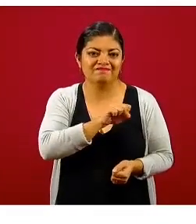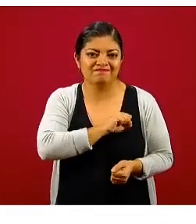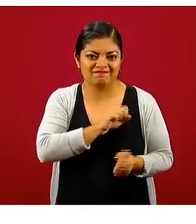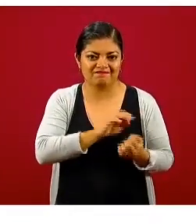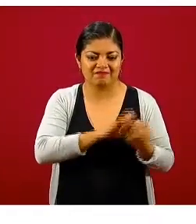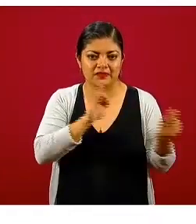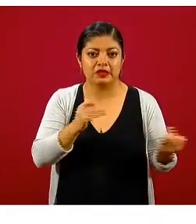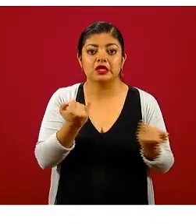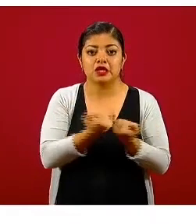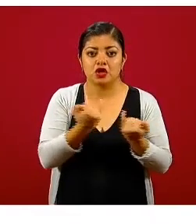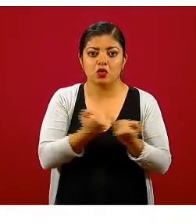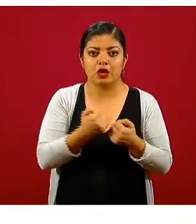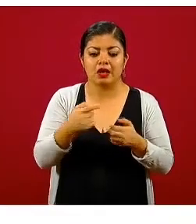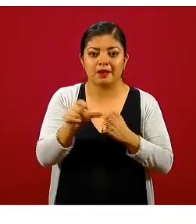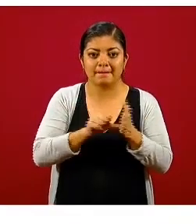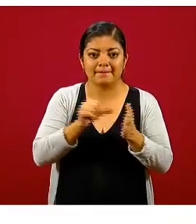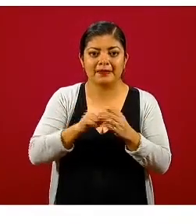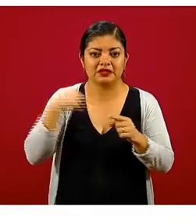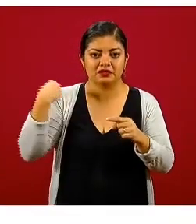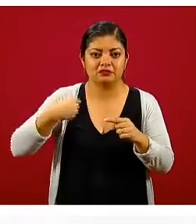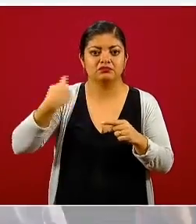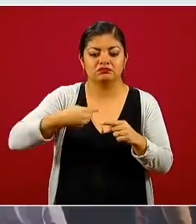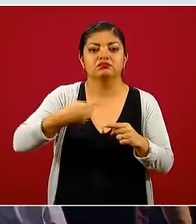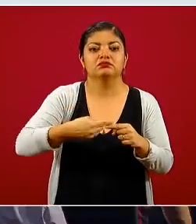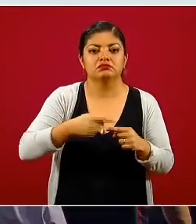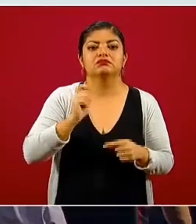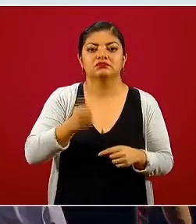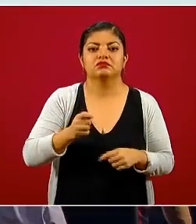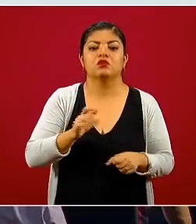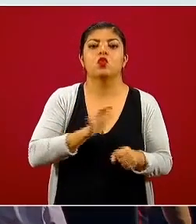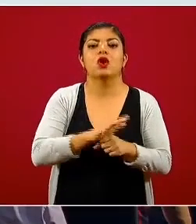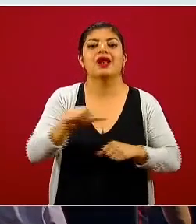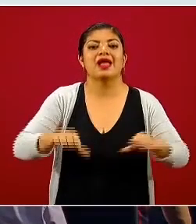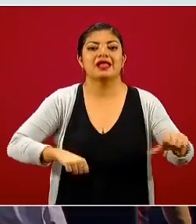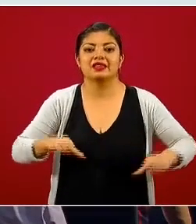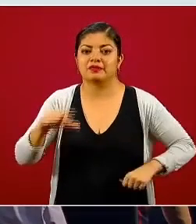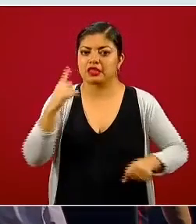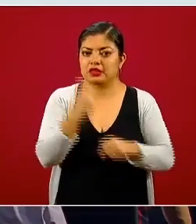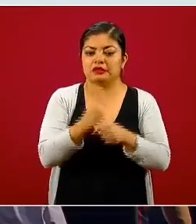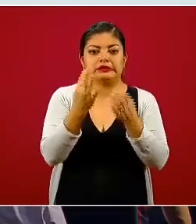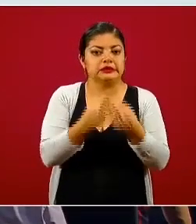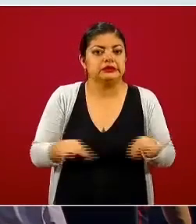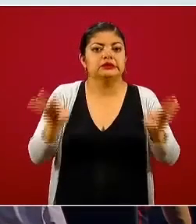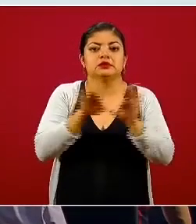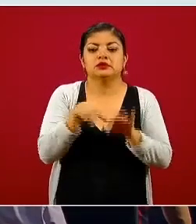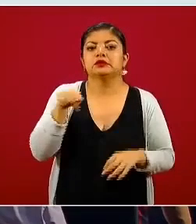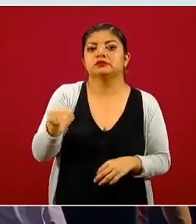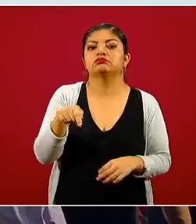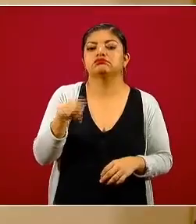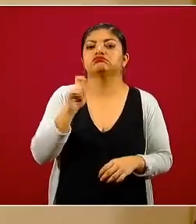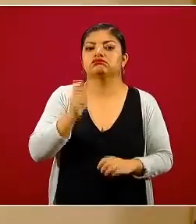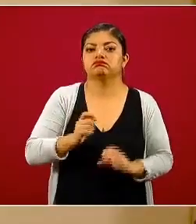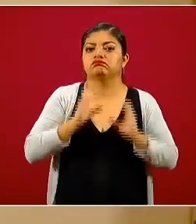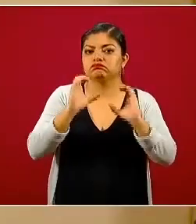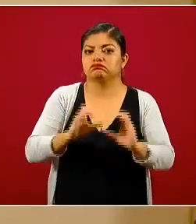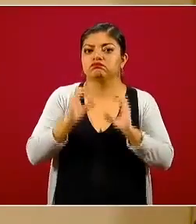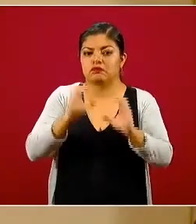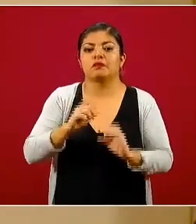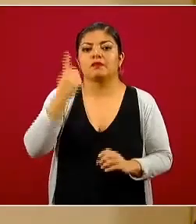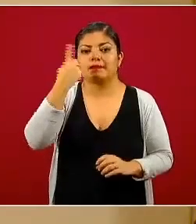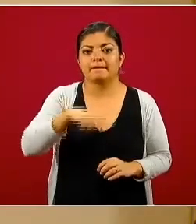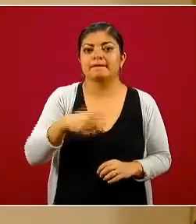y meses previos que hemos tenido, son precisamente las actividades esenciales las que de alguna manera han mantenido la actividad